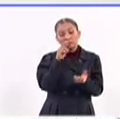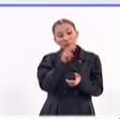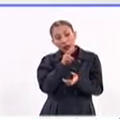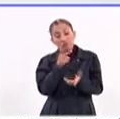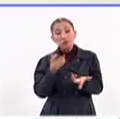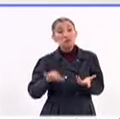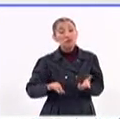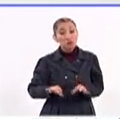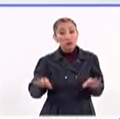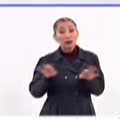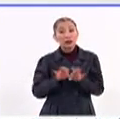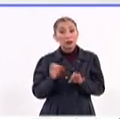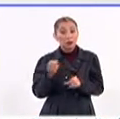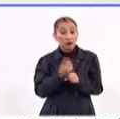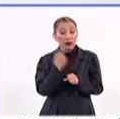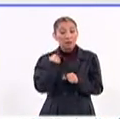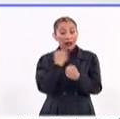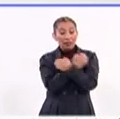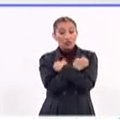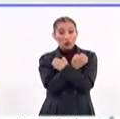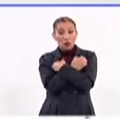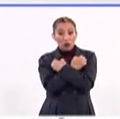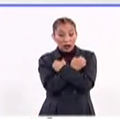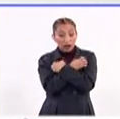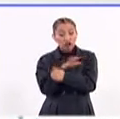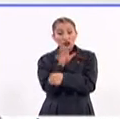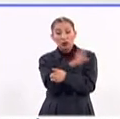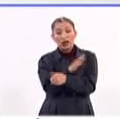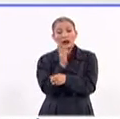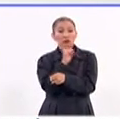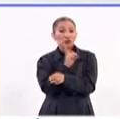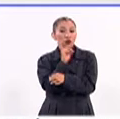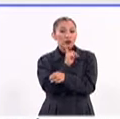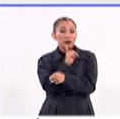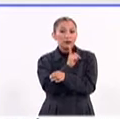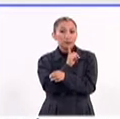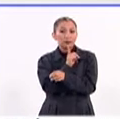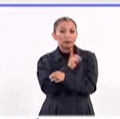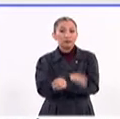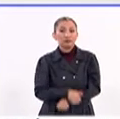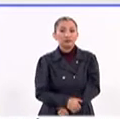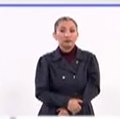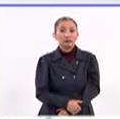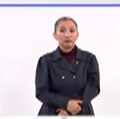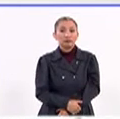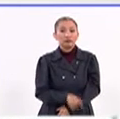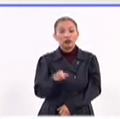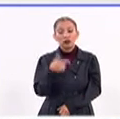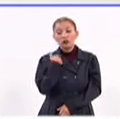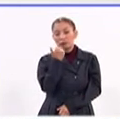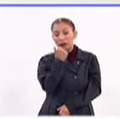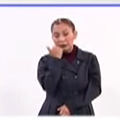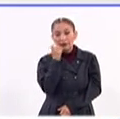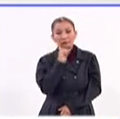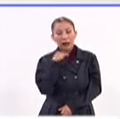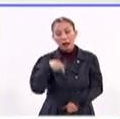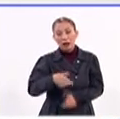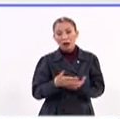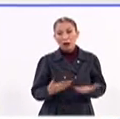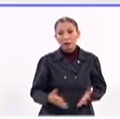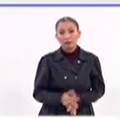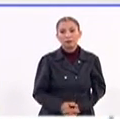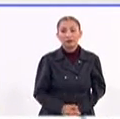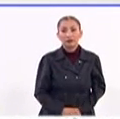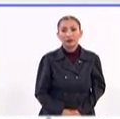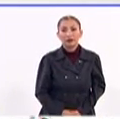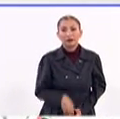indicador importante de la oportunidad para la educación de las compañeras, de las compañeras mujeres, de las alumnas en este caso. Y eso